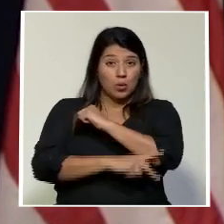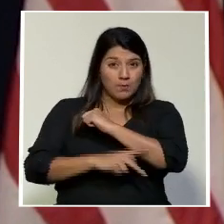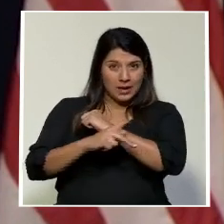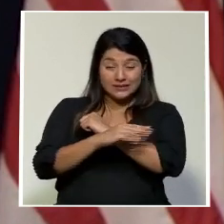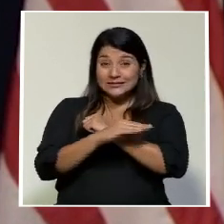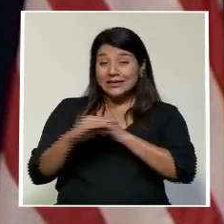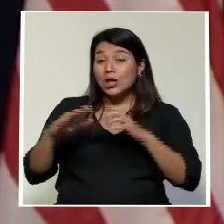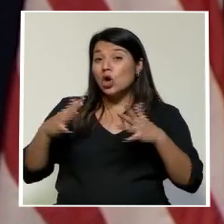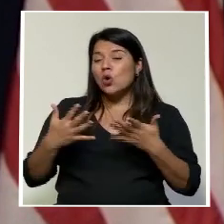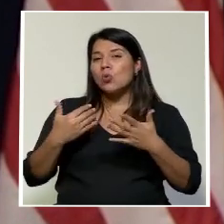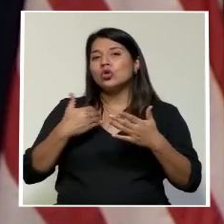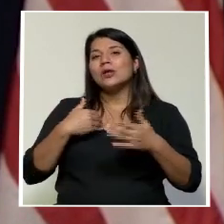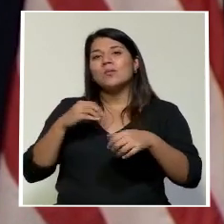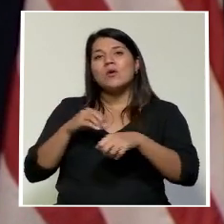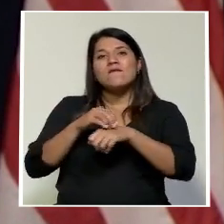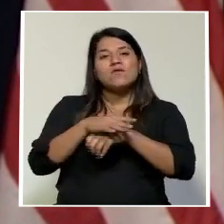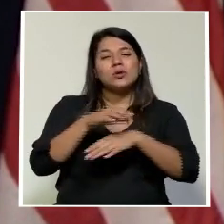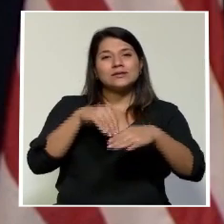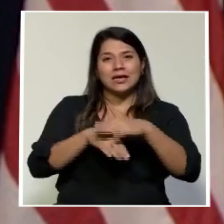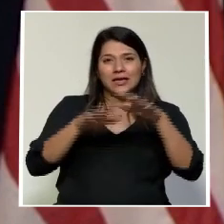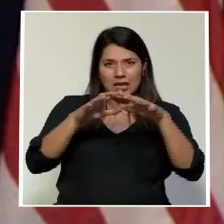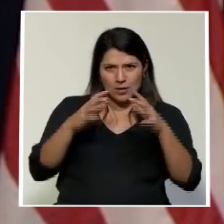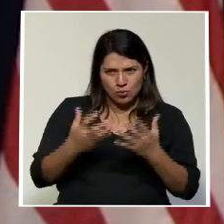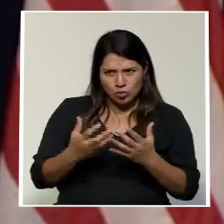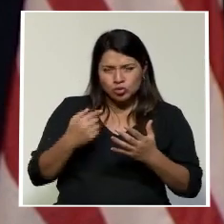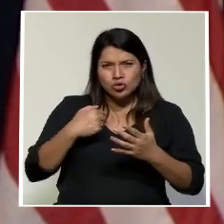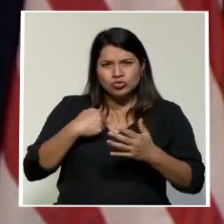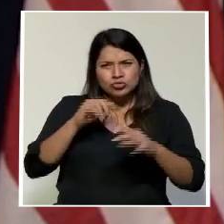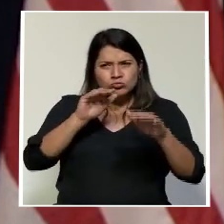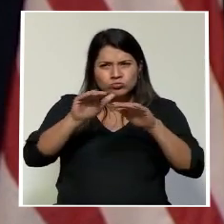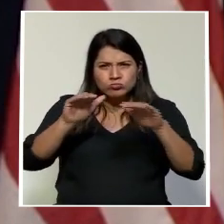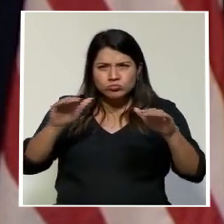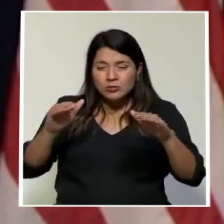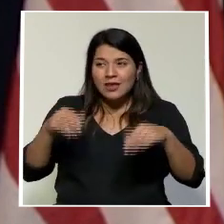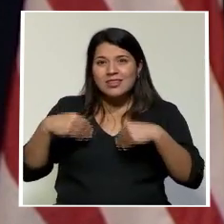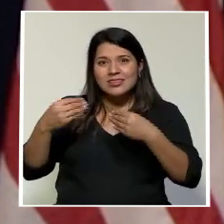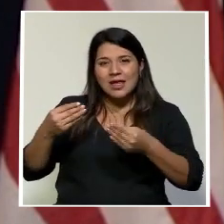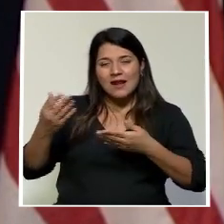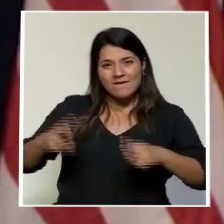el mundo motivó a toda una generación a emprender vidas de servicio a los demás